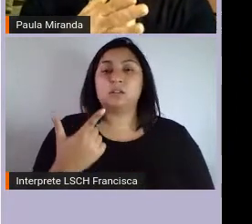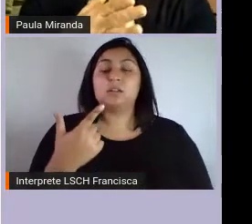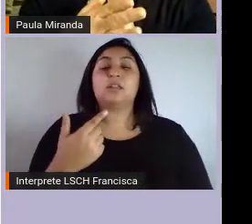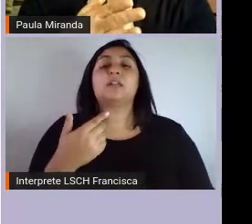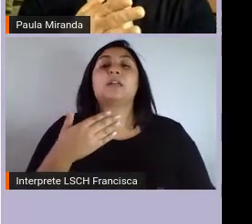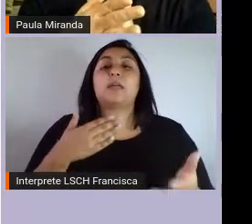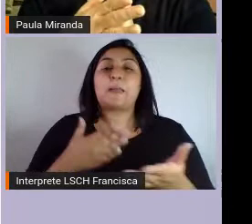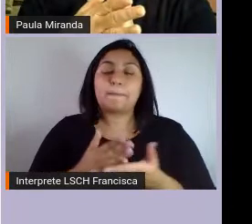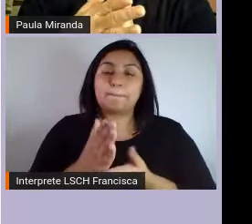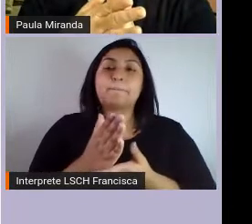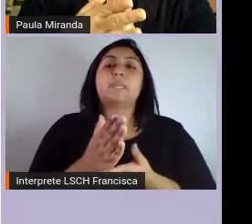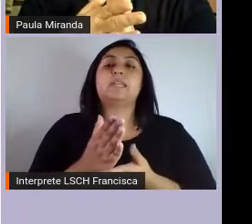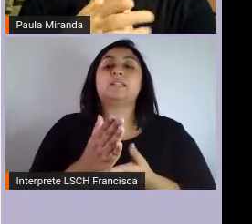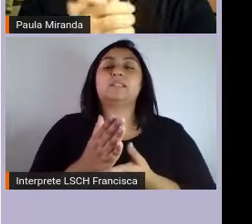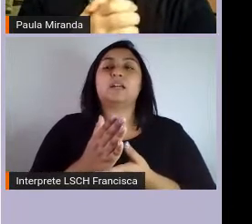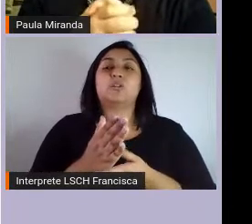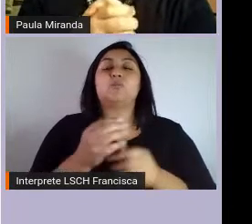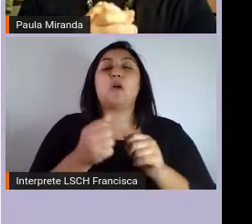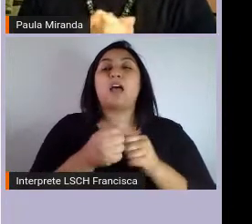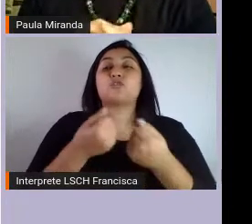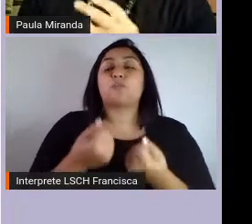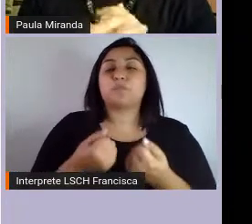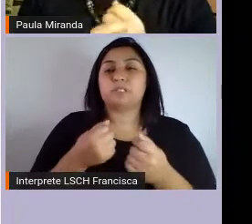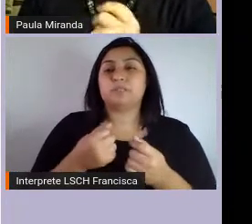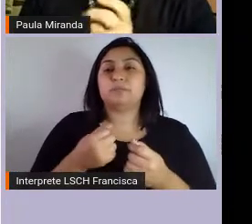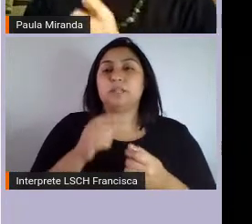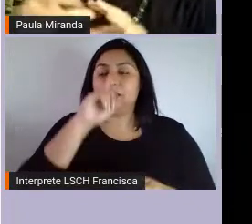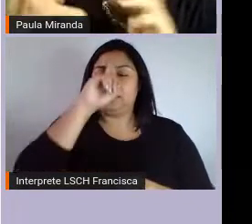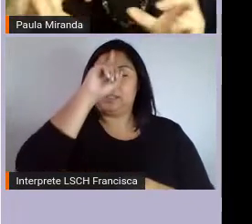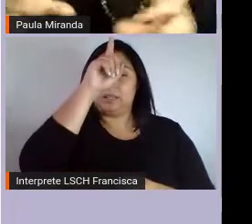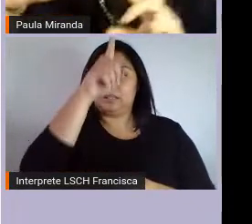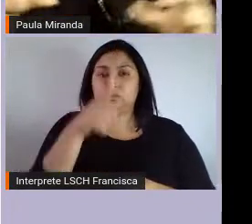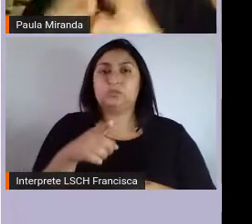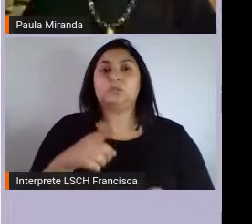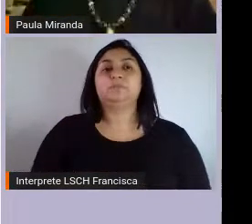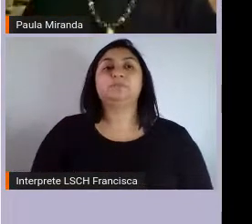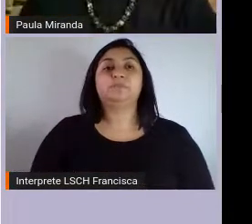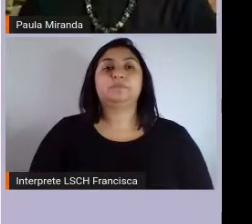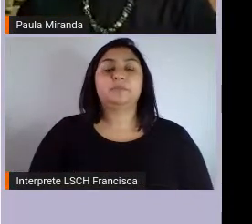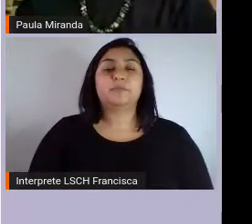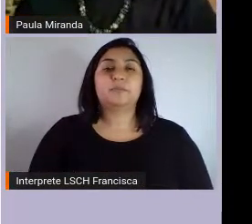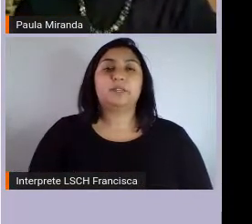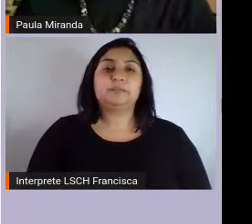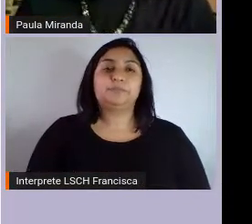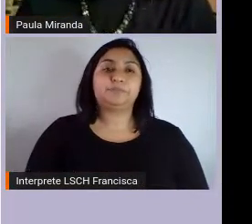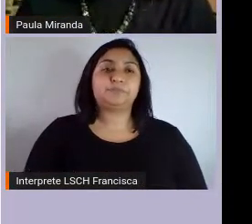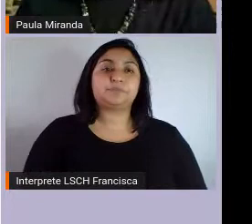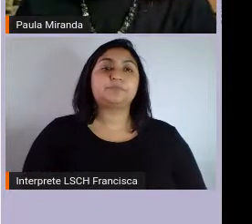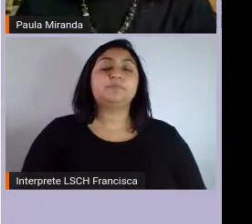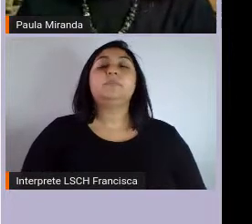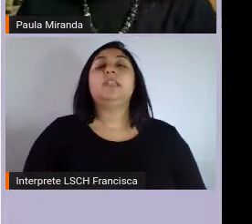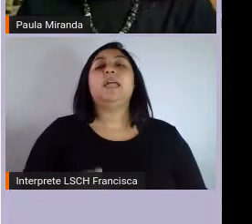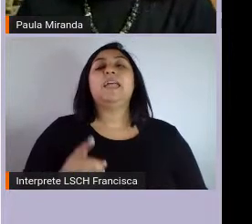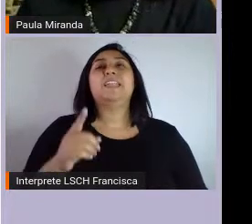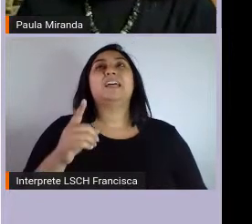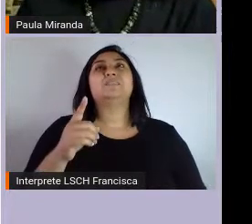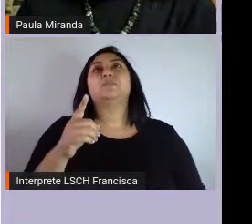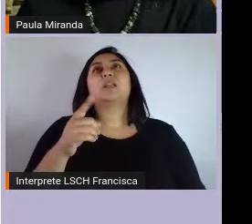la tradición. Era impensable, por eso que yo en el título, para invitarles a ustedes, a cada uno,